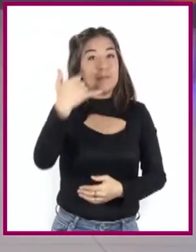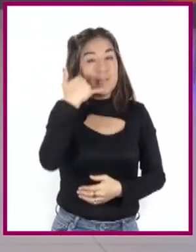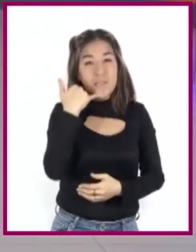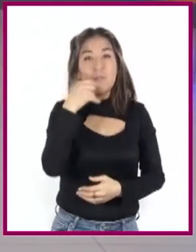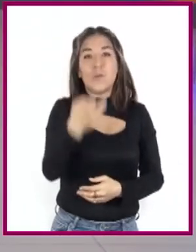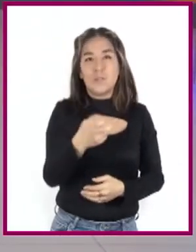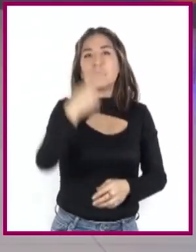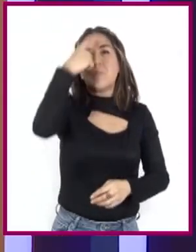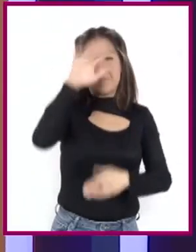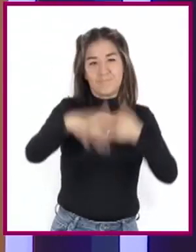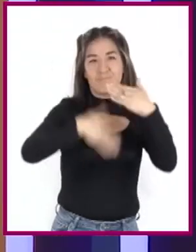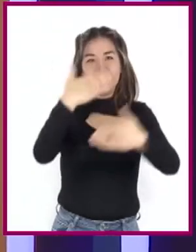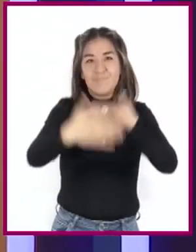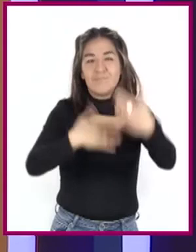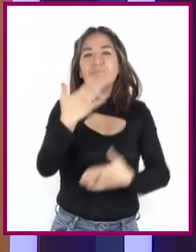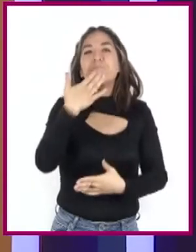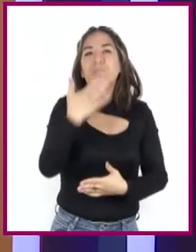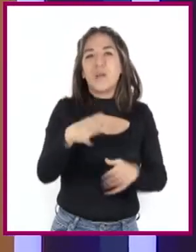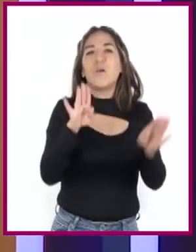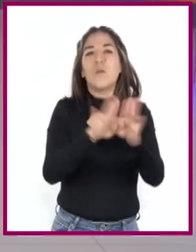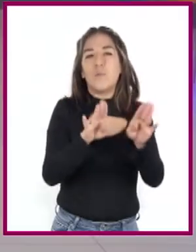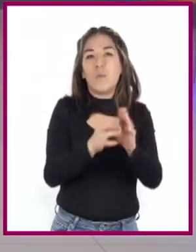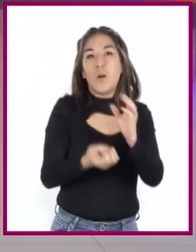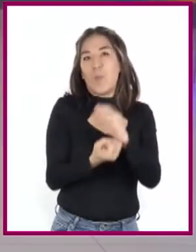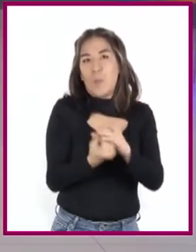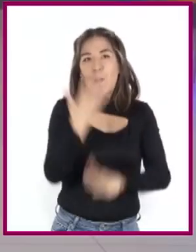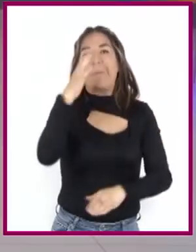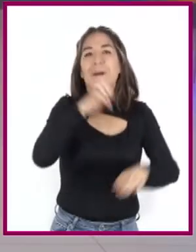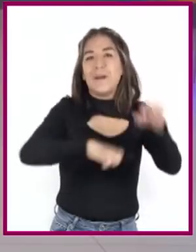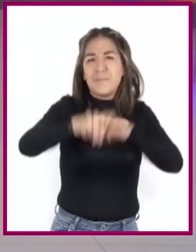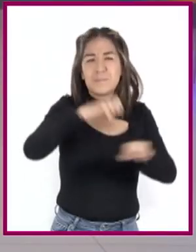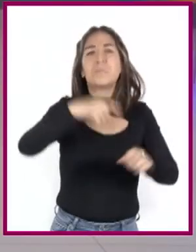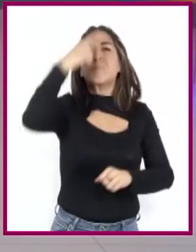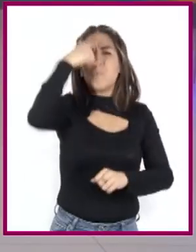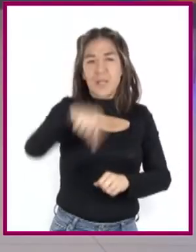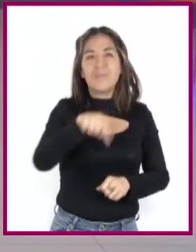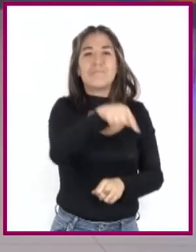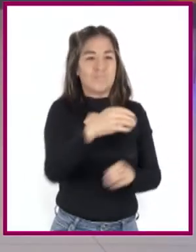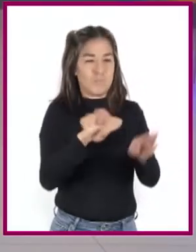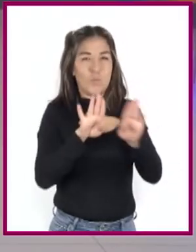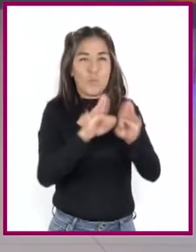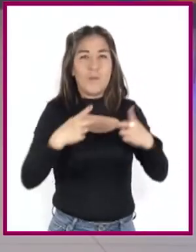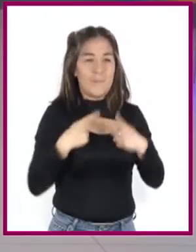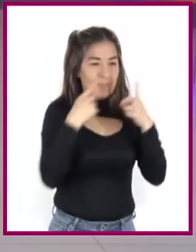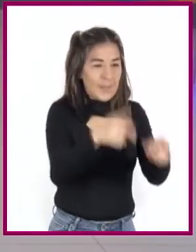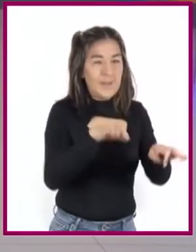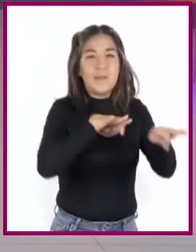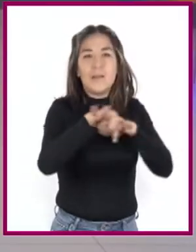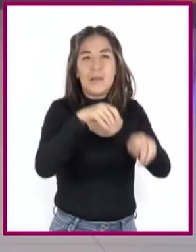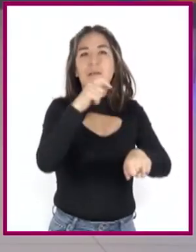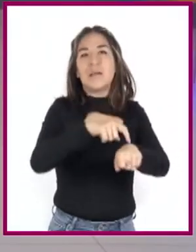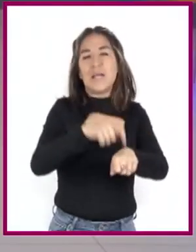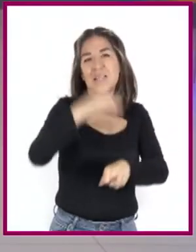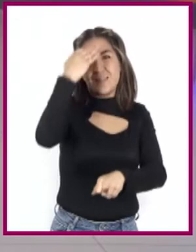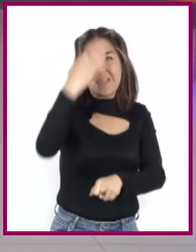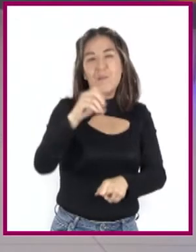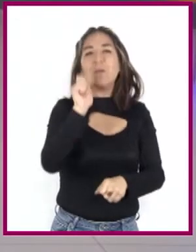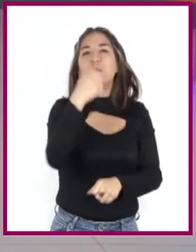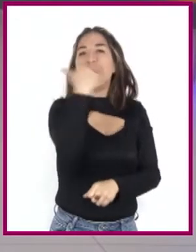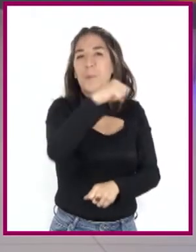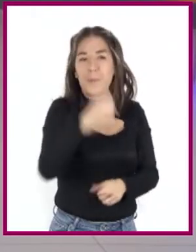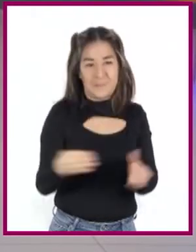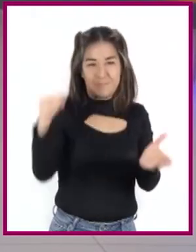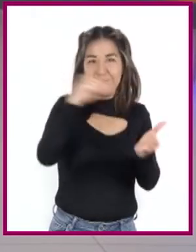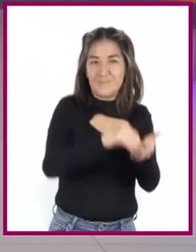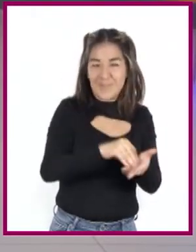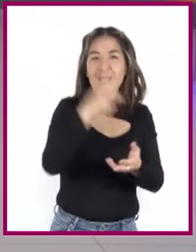también genera una gran cantidad de microempresas proporcionando este tipo de trabajo, como la venta de tiempo aire en las calles y